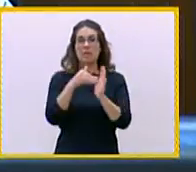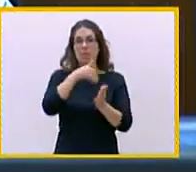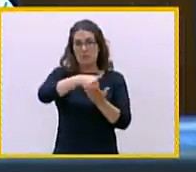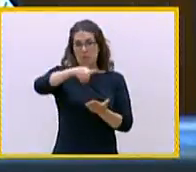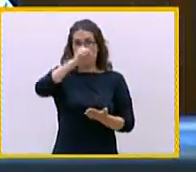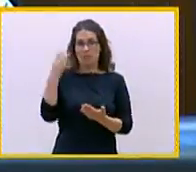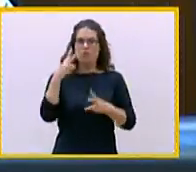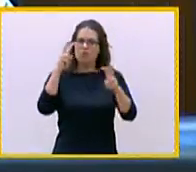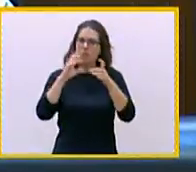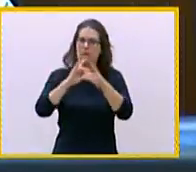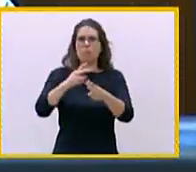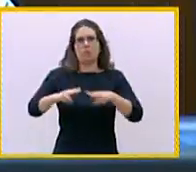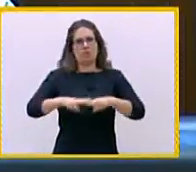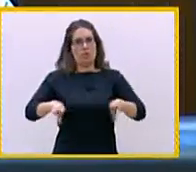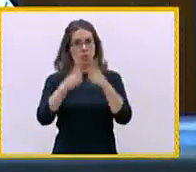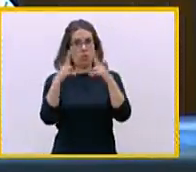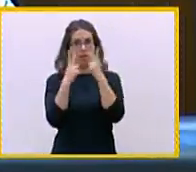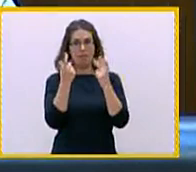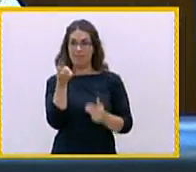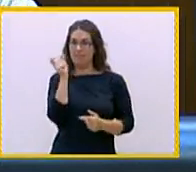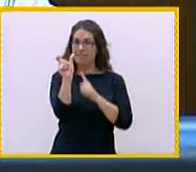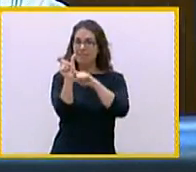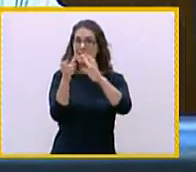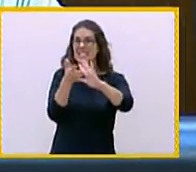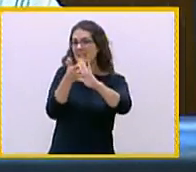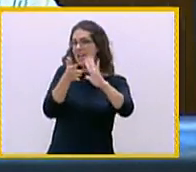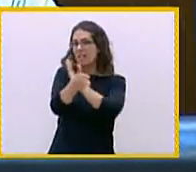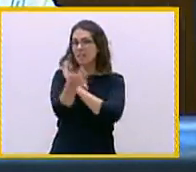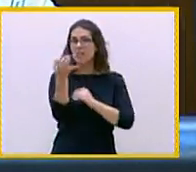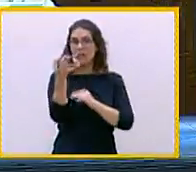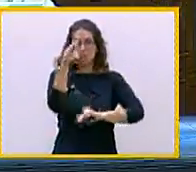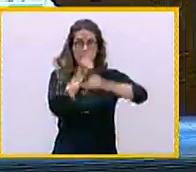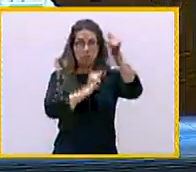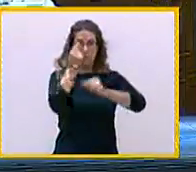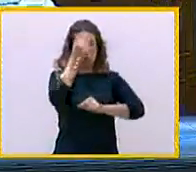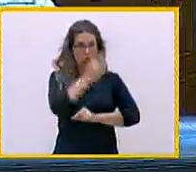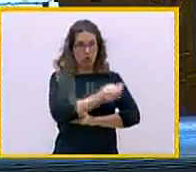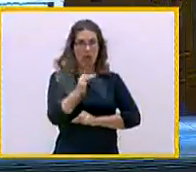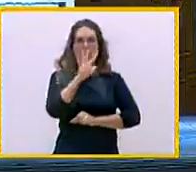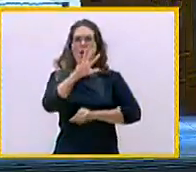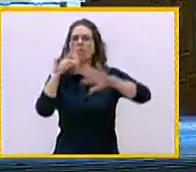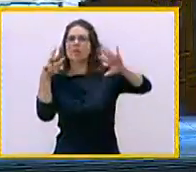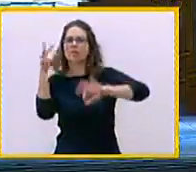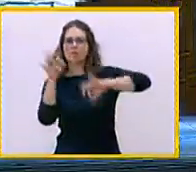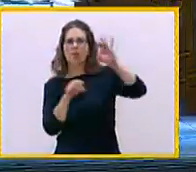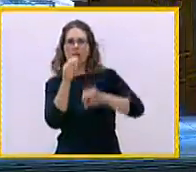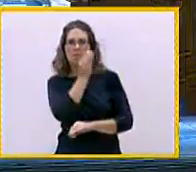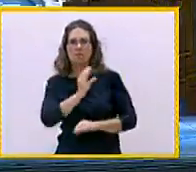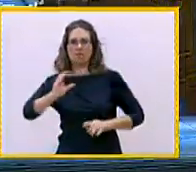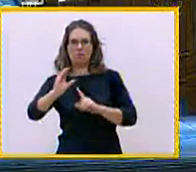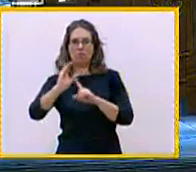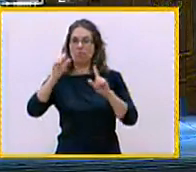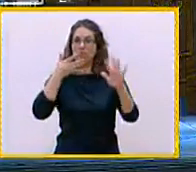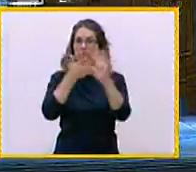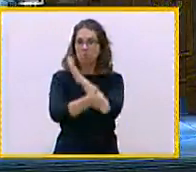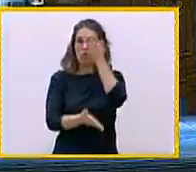cifra supone un 58% de los presupuestos totales y un aumento del 1,3%